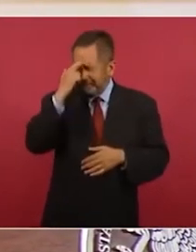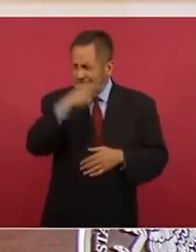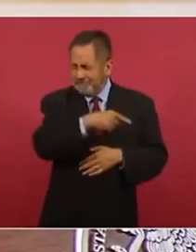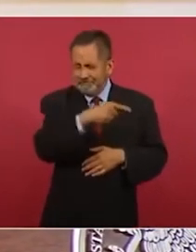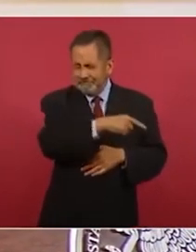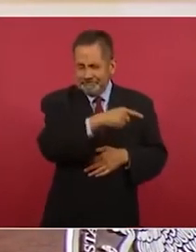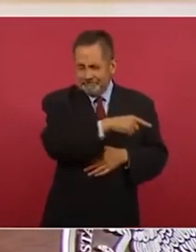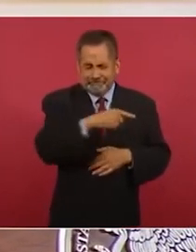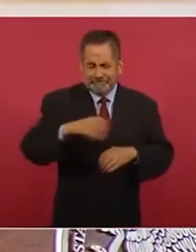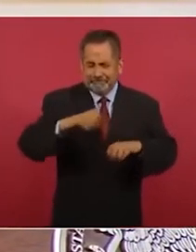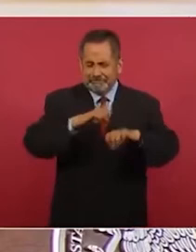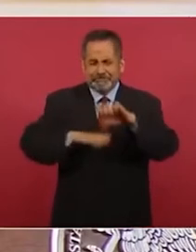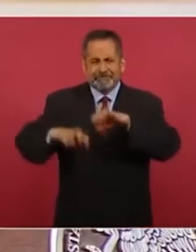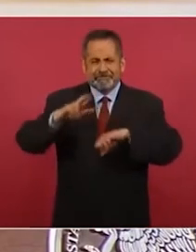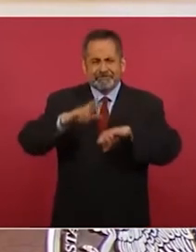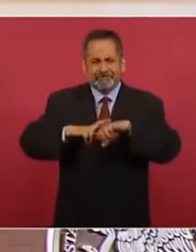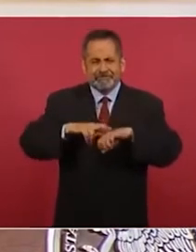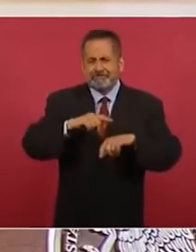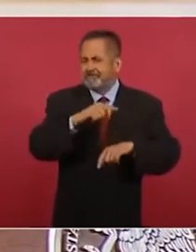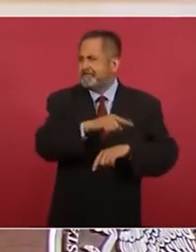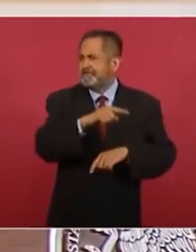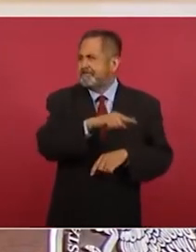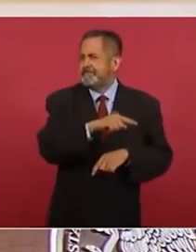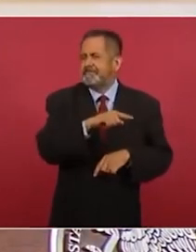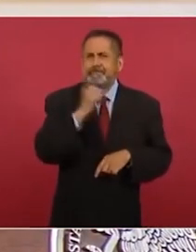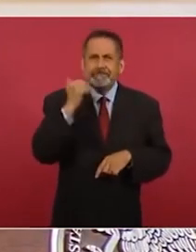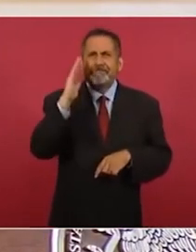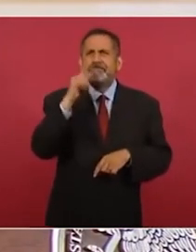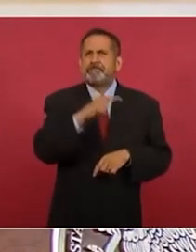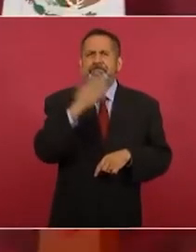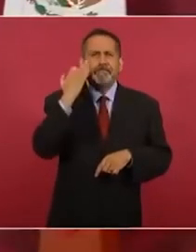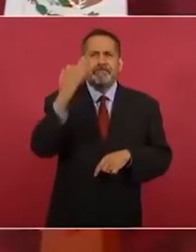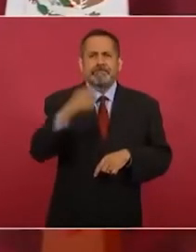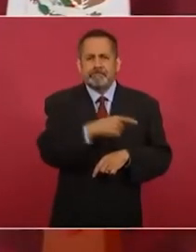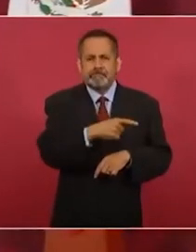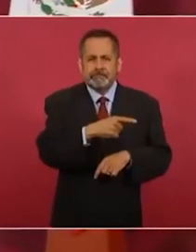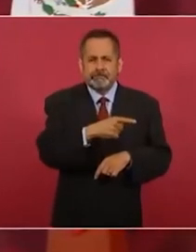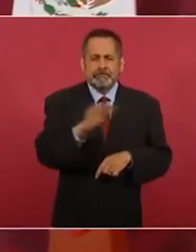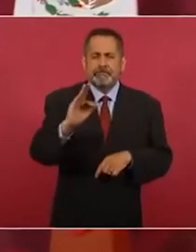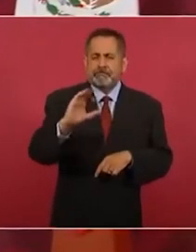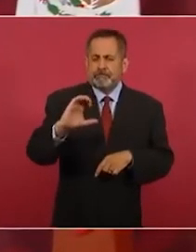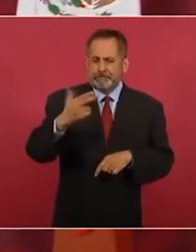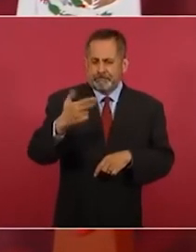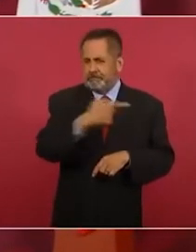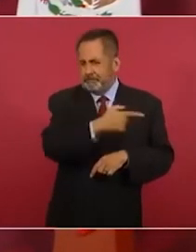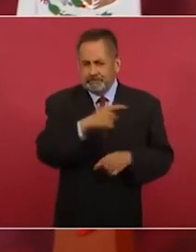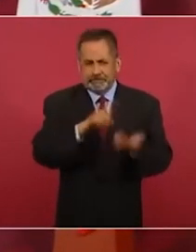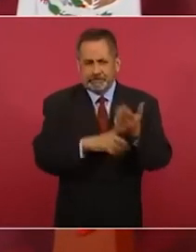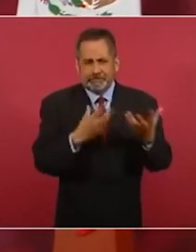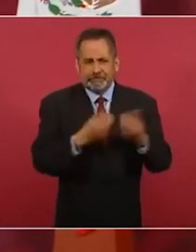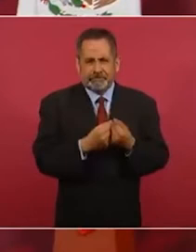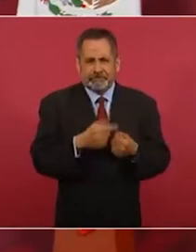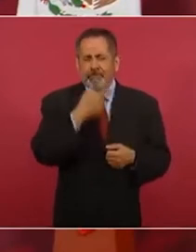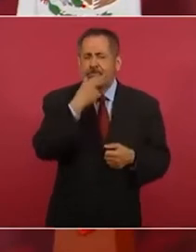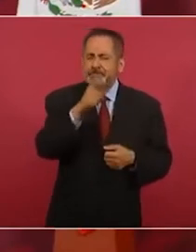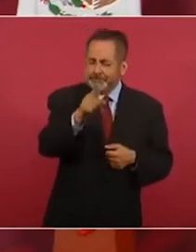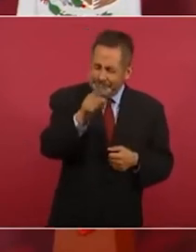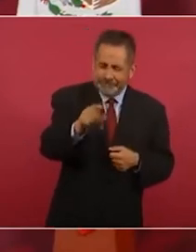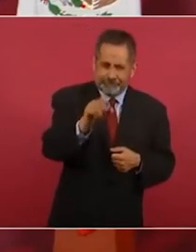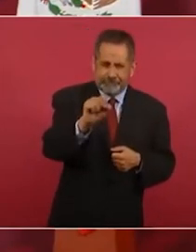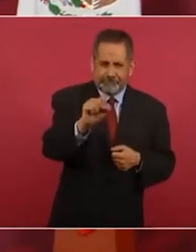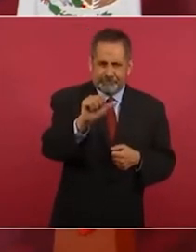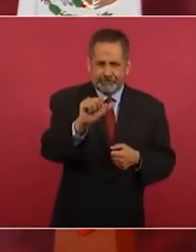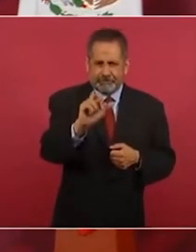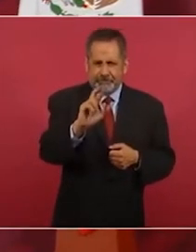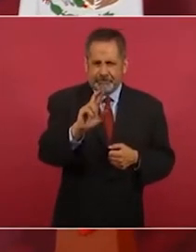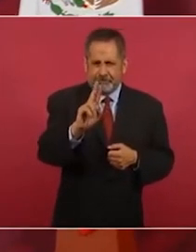con Calderón, Sarucán. No.